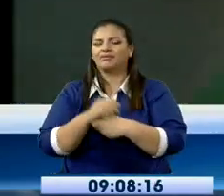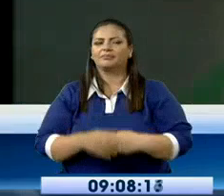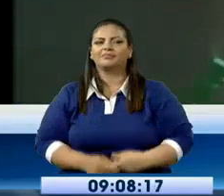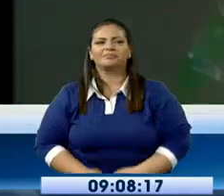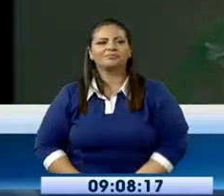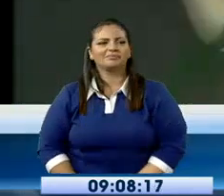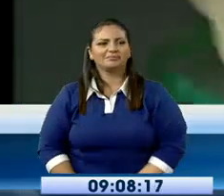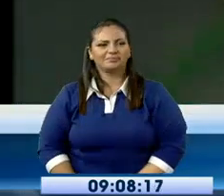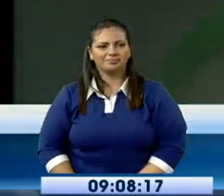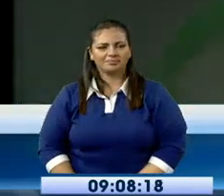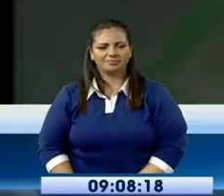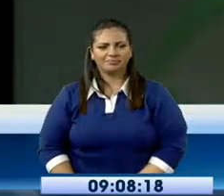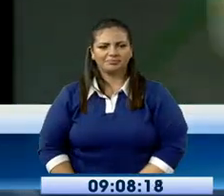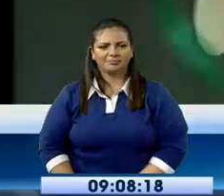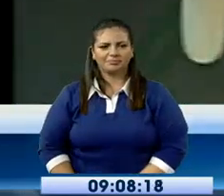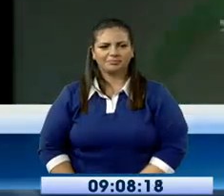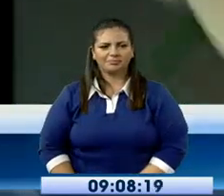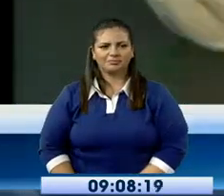pancito.